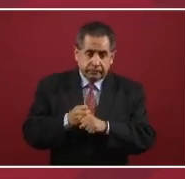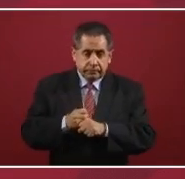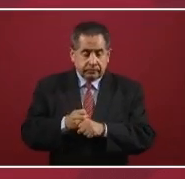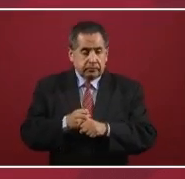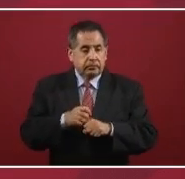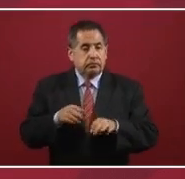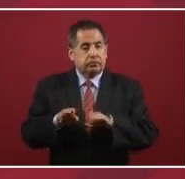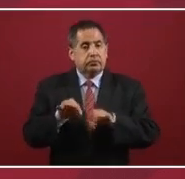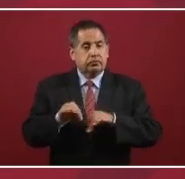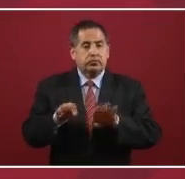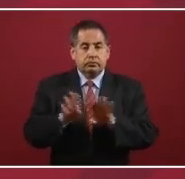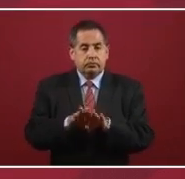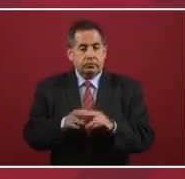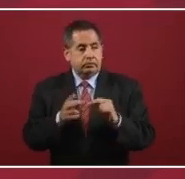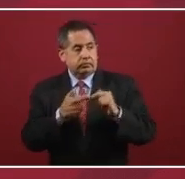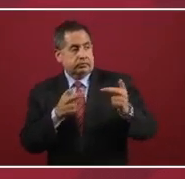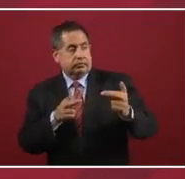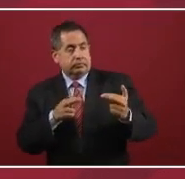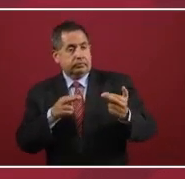económica comercial no se podría